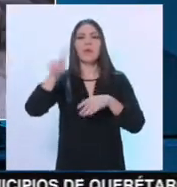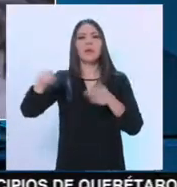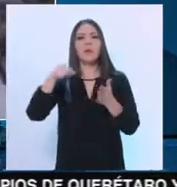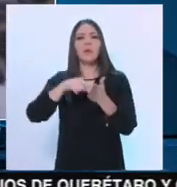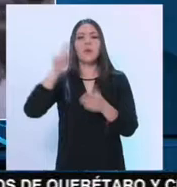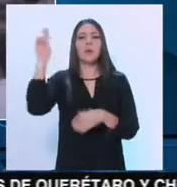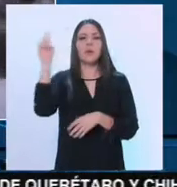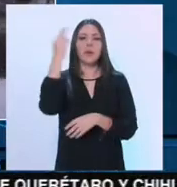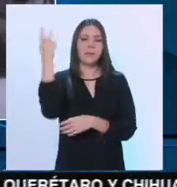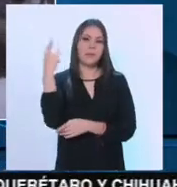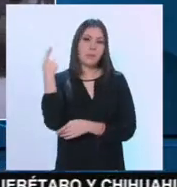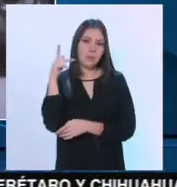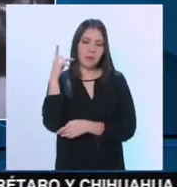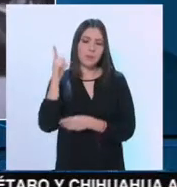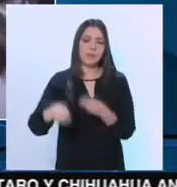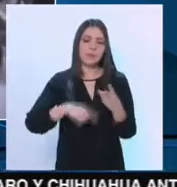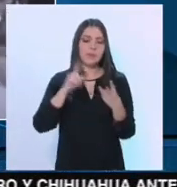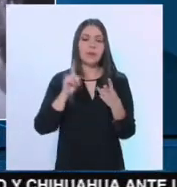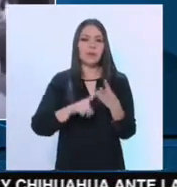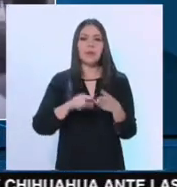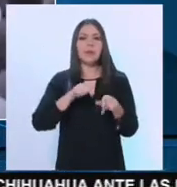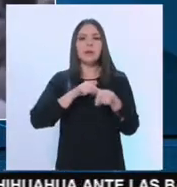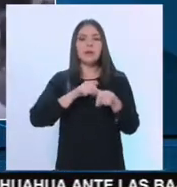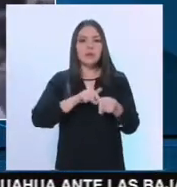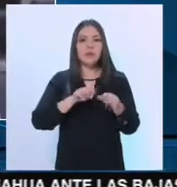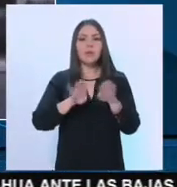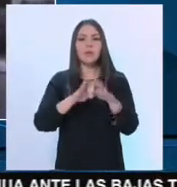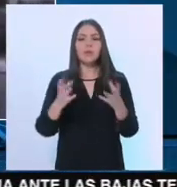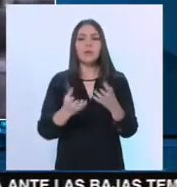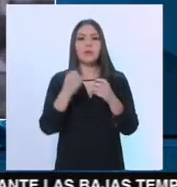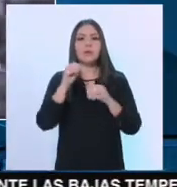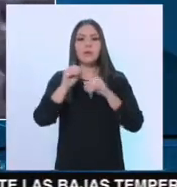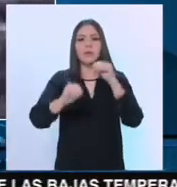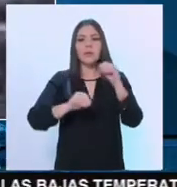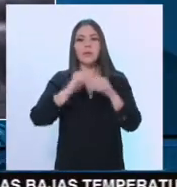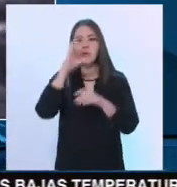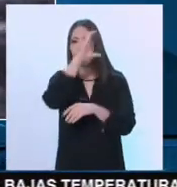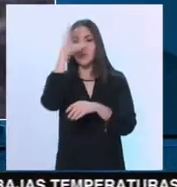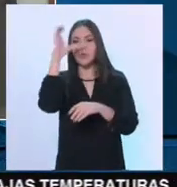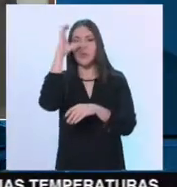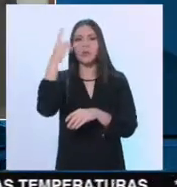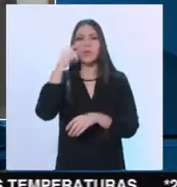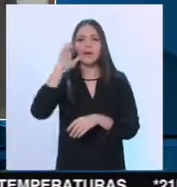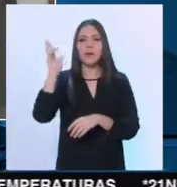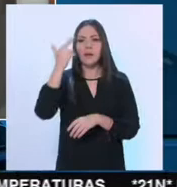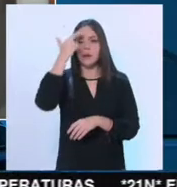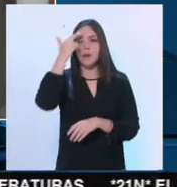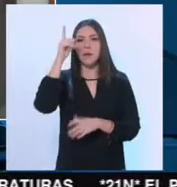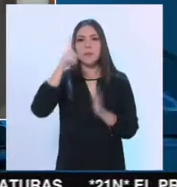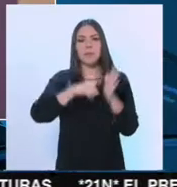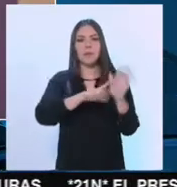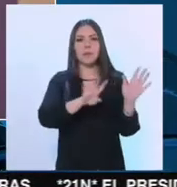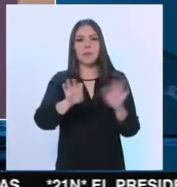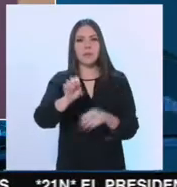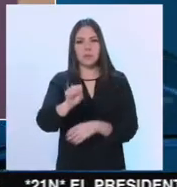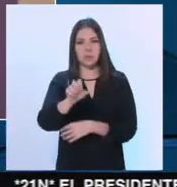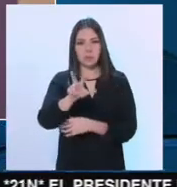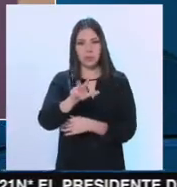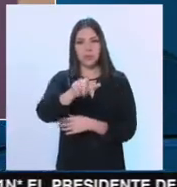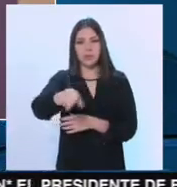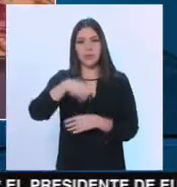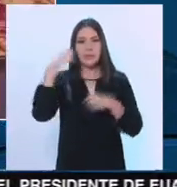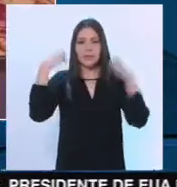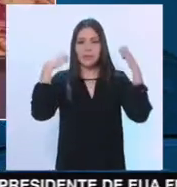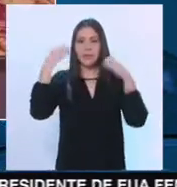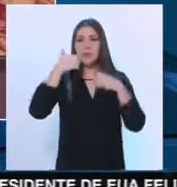tercero se aborda la reconstrucción, conservación y recuperación gráfica que hicieron en el 68. La exposición busca recuperar el trabajo del